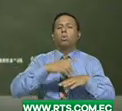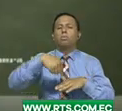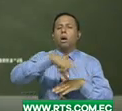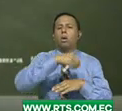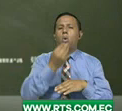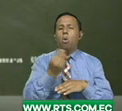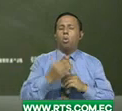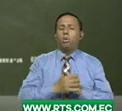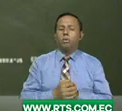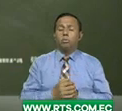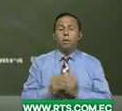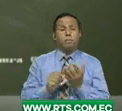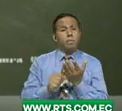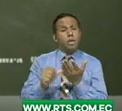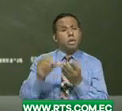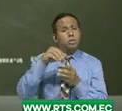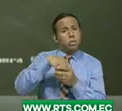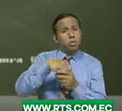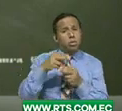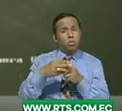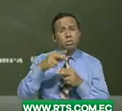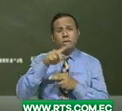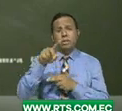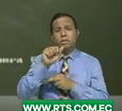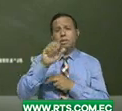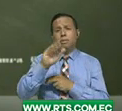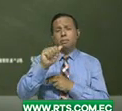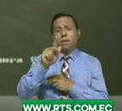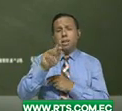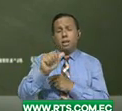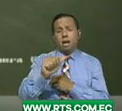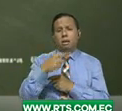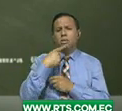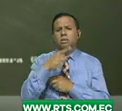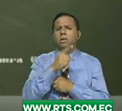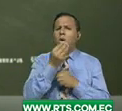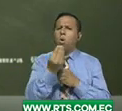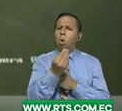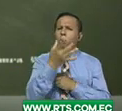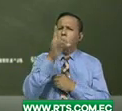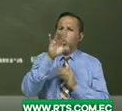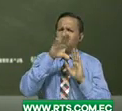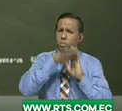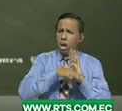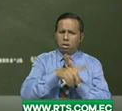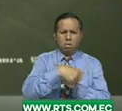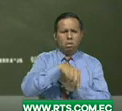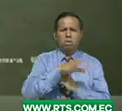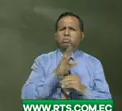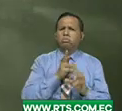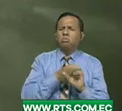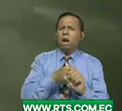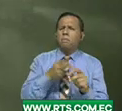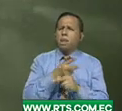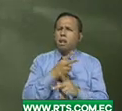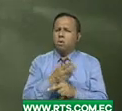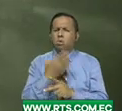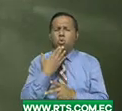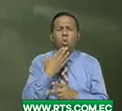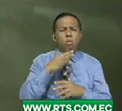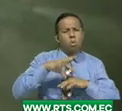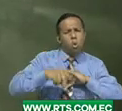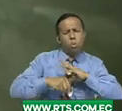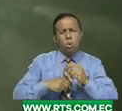Para el ministro del Interior, Juan Zapata, la participación de menores de edad en actos delictivos es cada vez más frecuente. En esta semana,